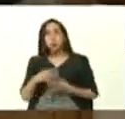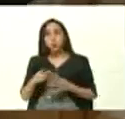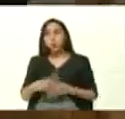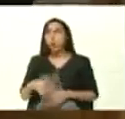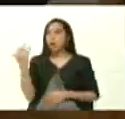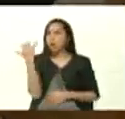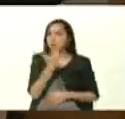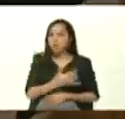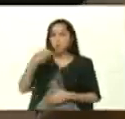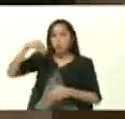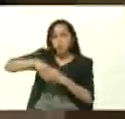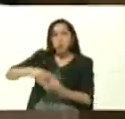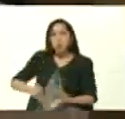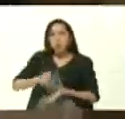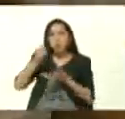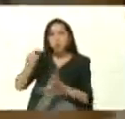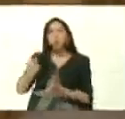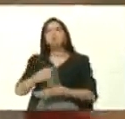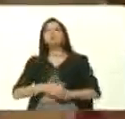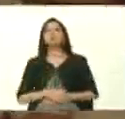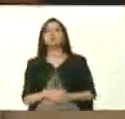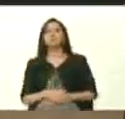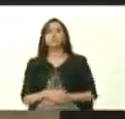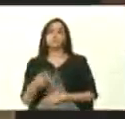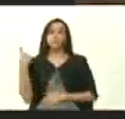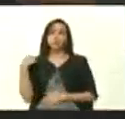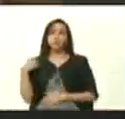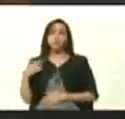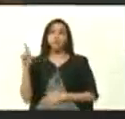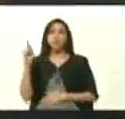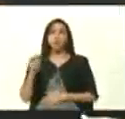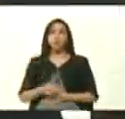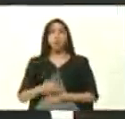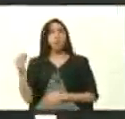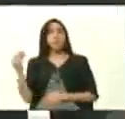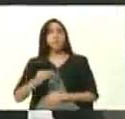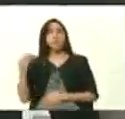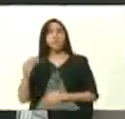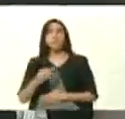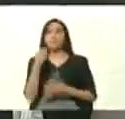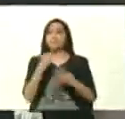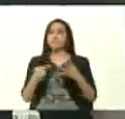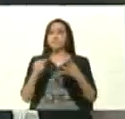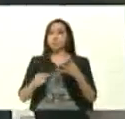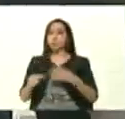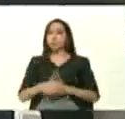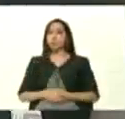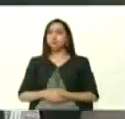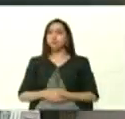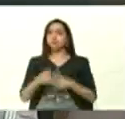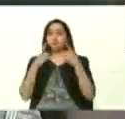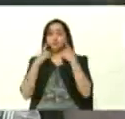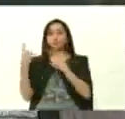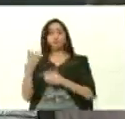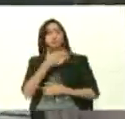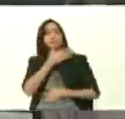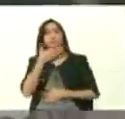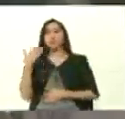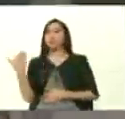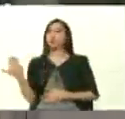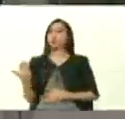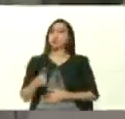congelados, empacados, tenemos más productos que además, estas son las mejores proteínas que nosotros